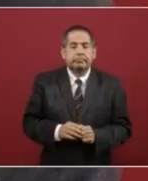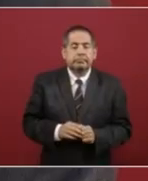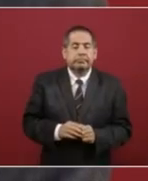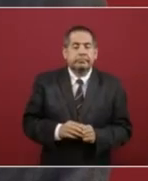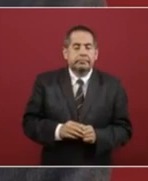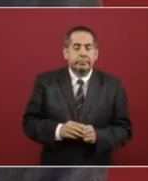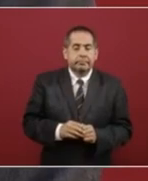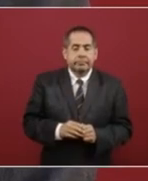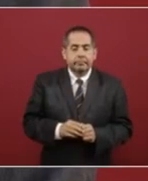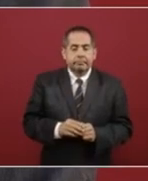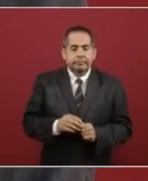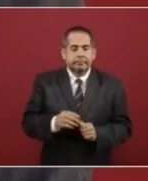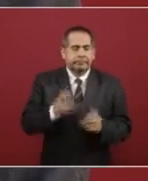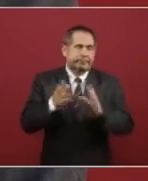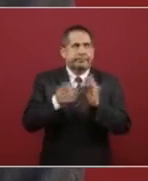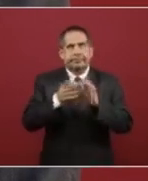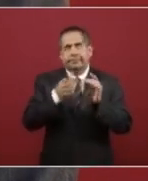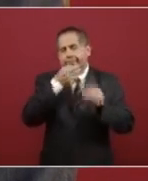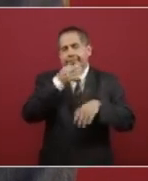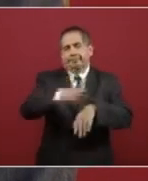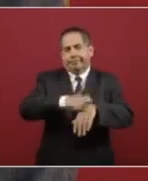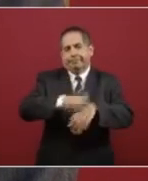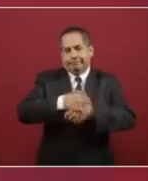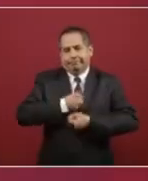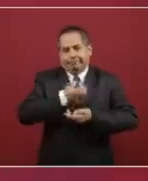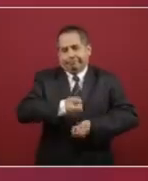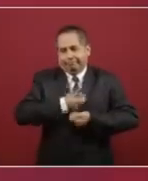ya les estoy adelantando todo.